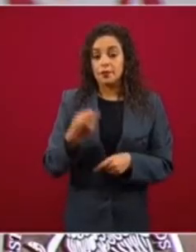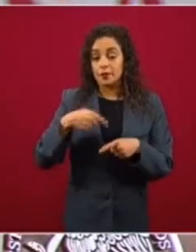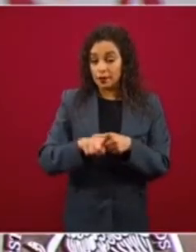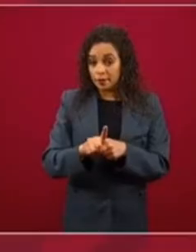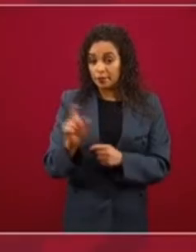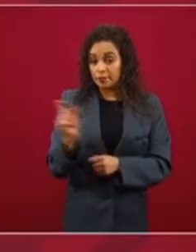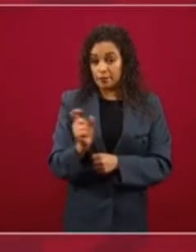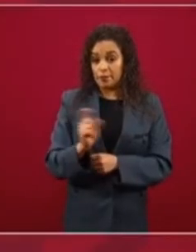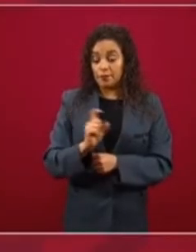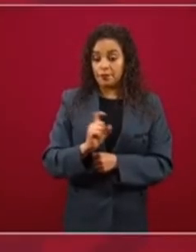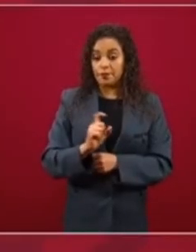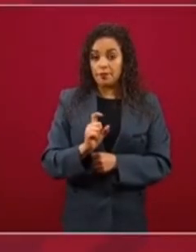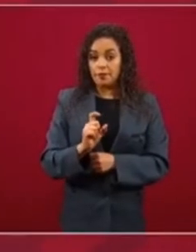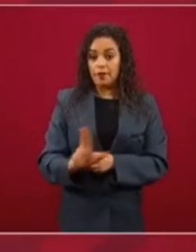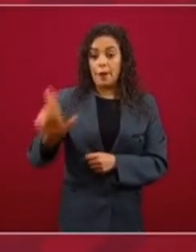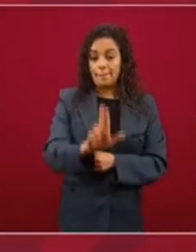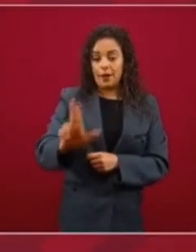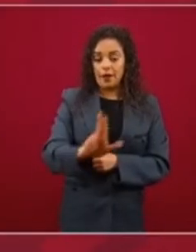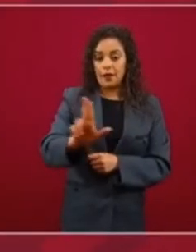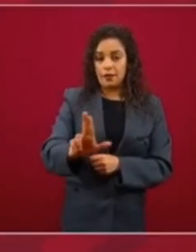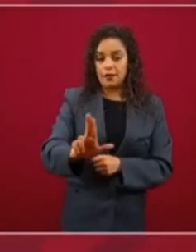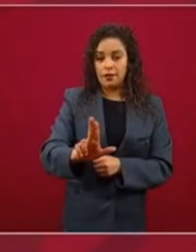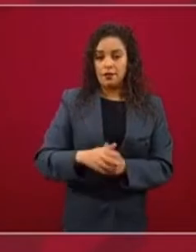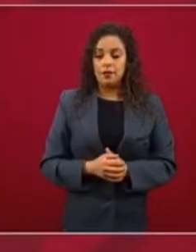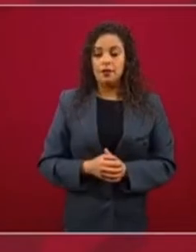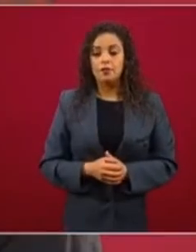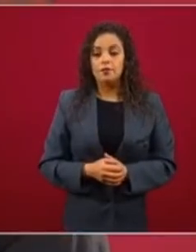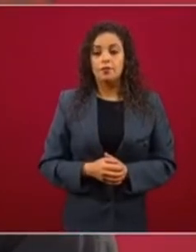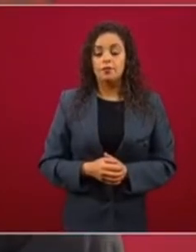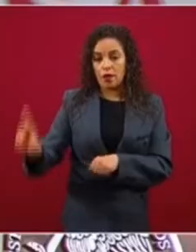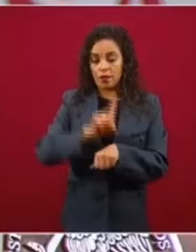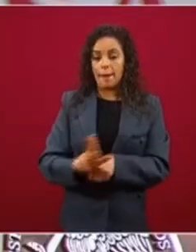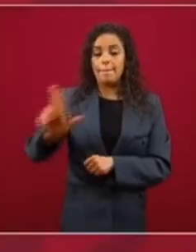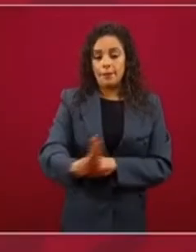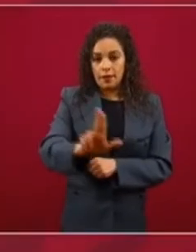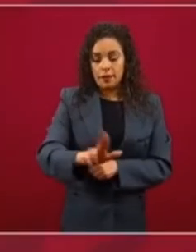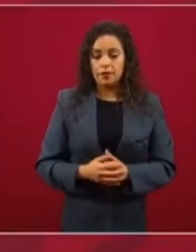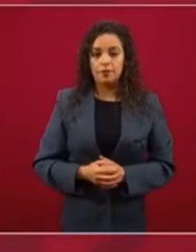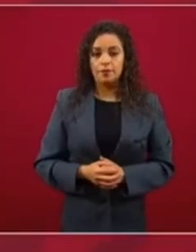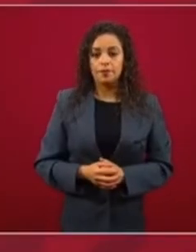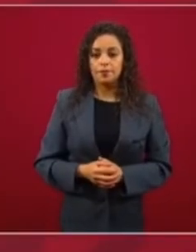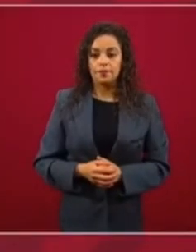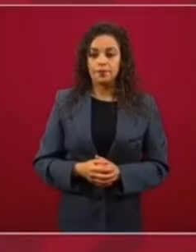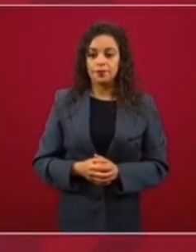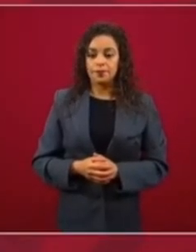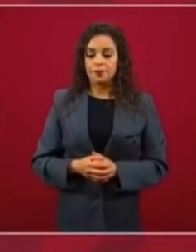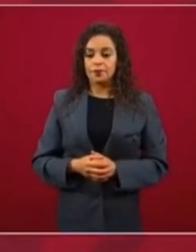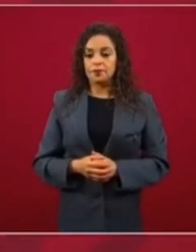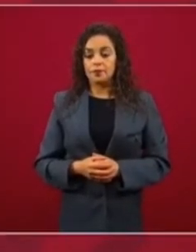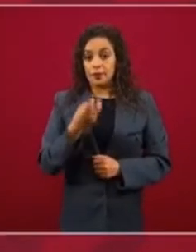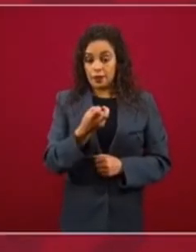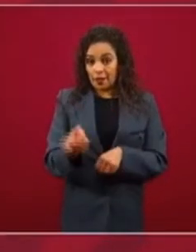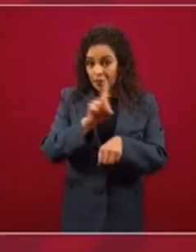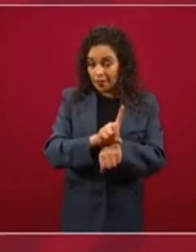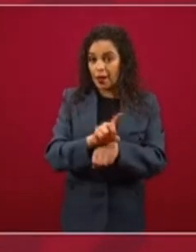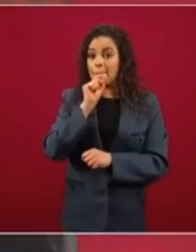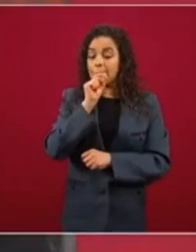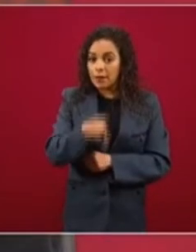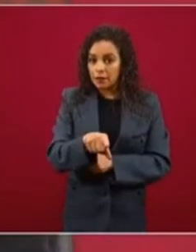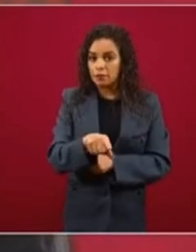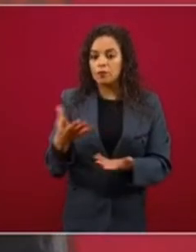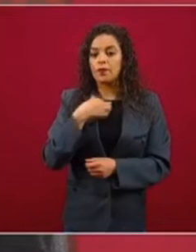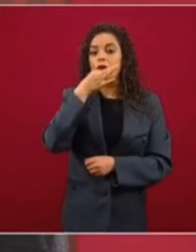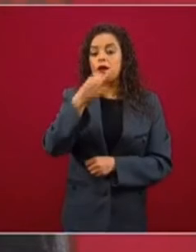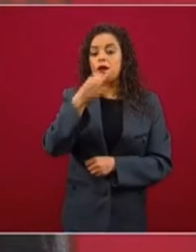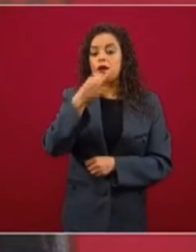Iniciaría yo el martes en Cancún. Ese mismo día vamos a dar un banderazo para